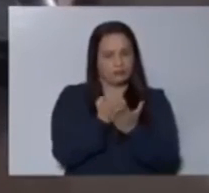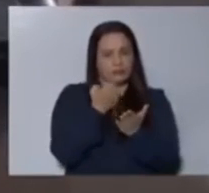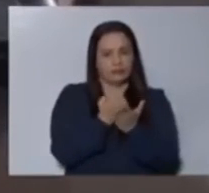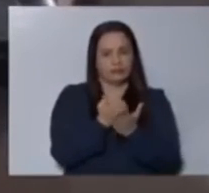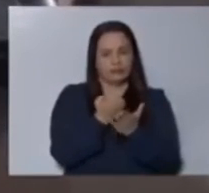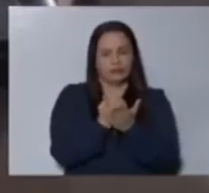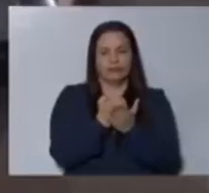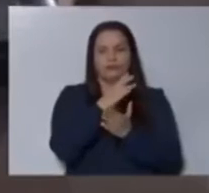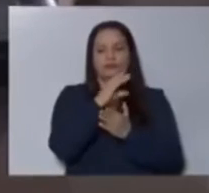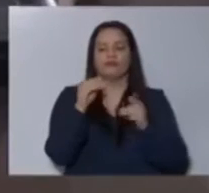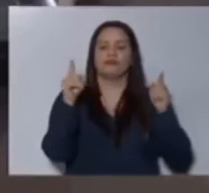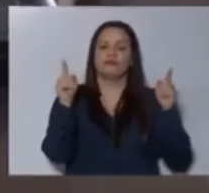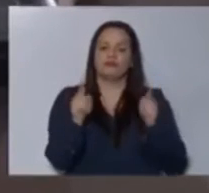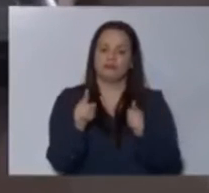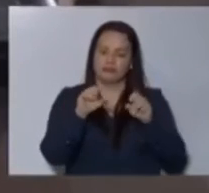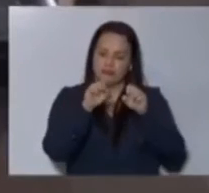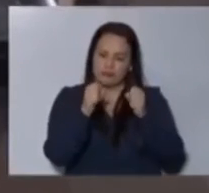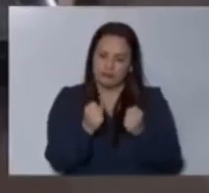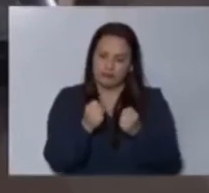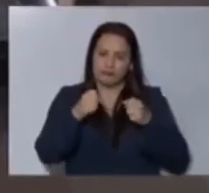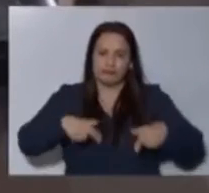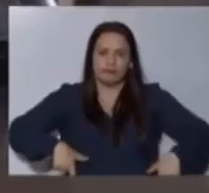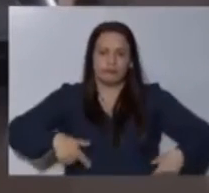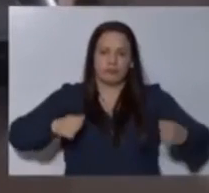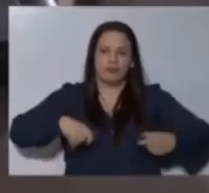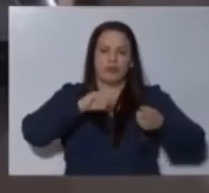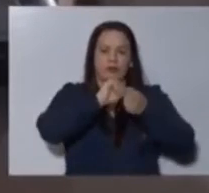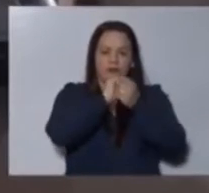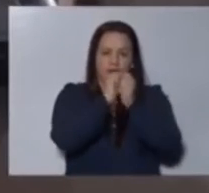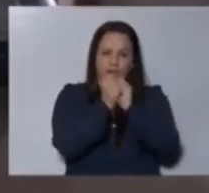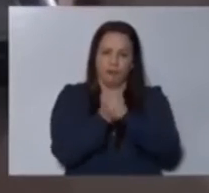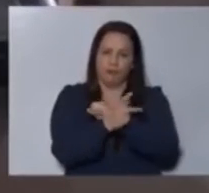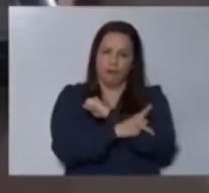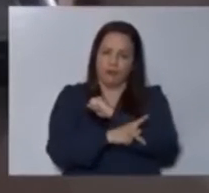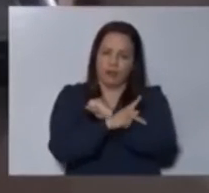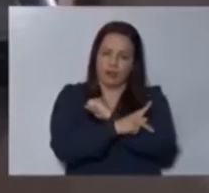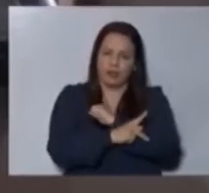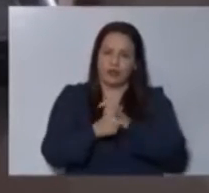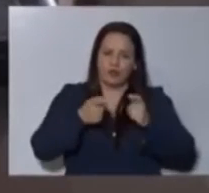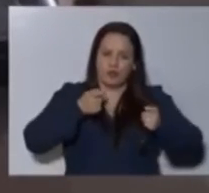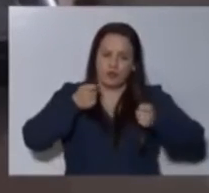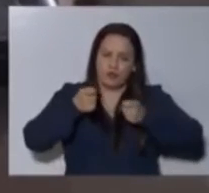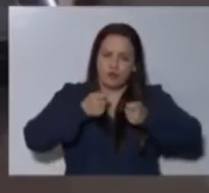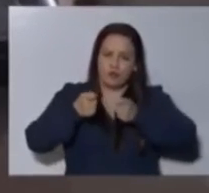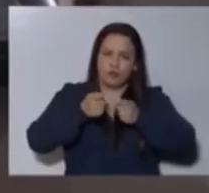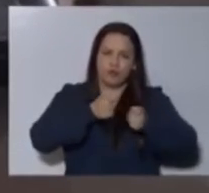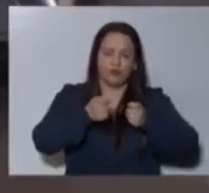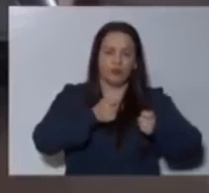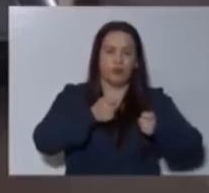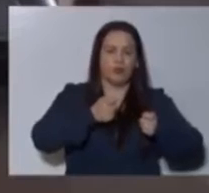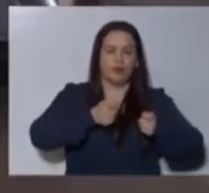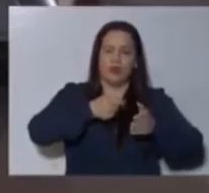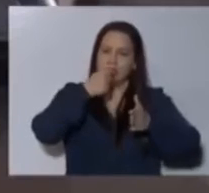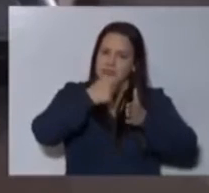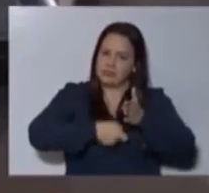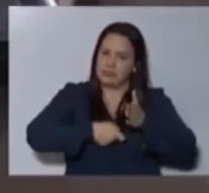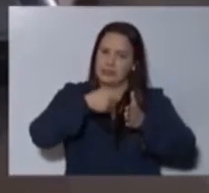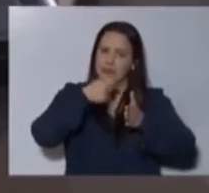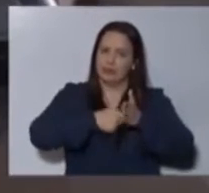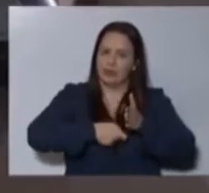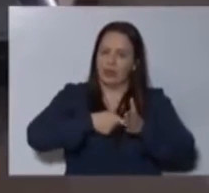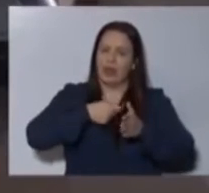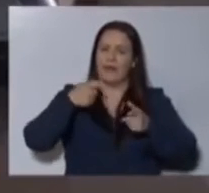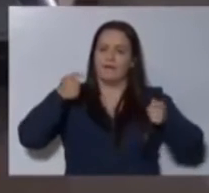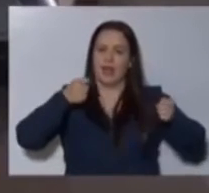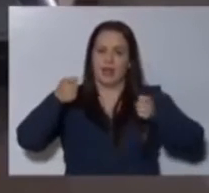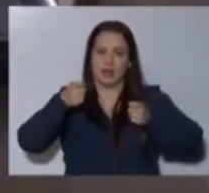en el recorte y contención del gasto, en la reforma del Estado y en un control estricto del manejo de la deuda pública.